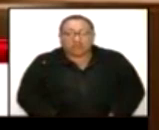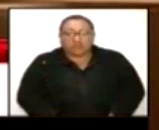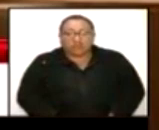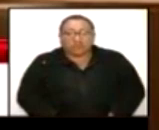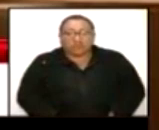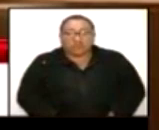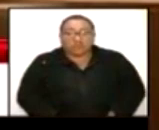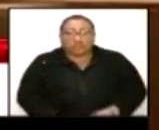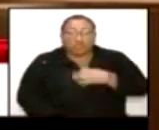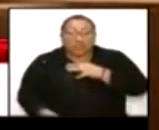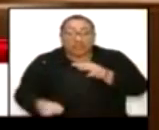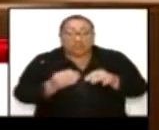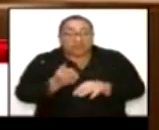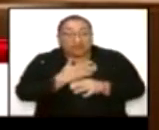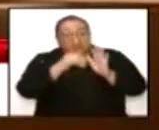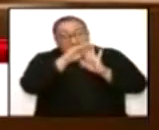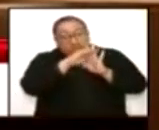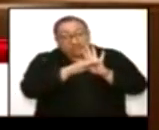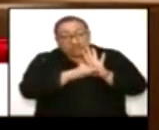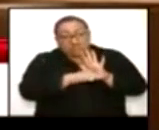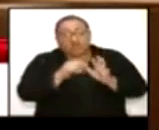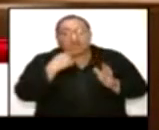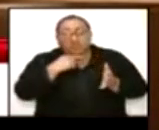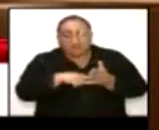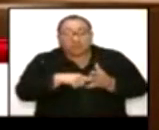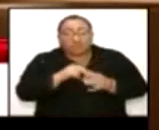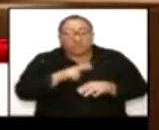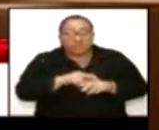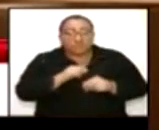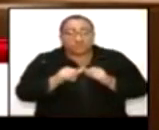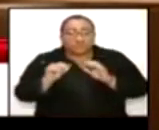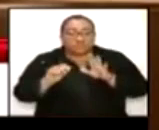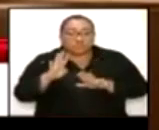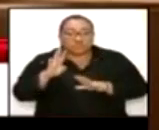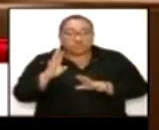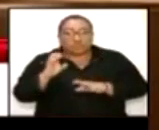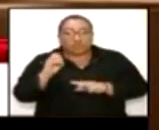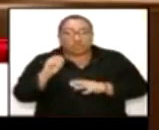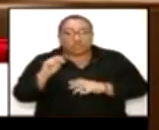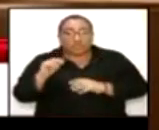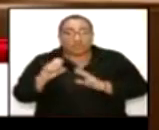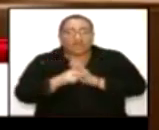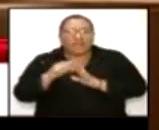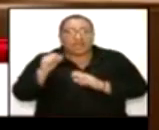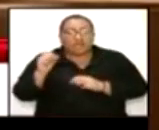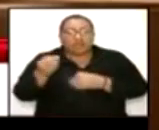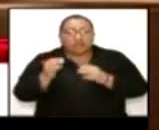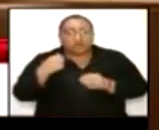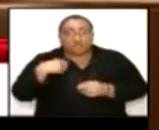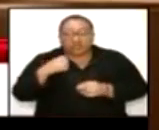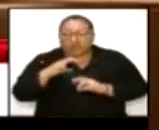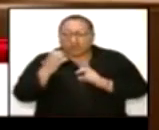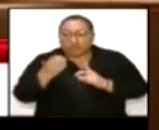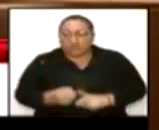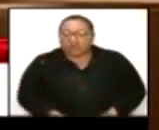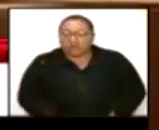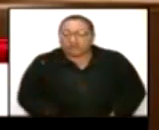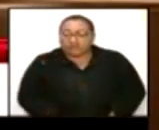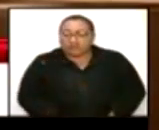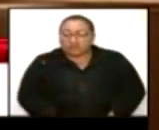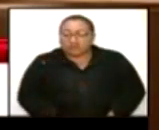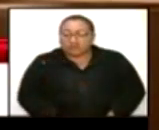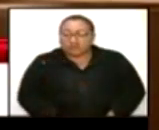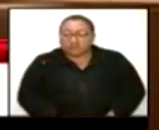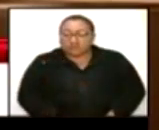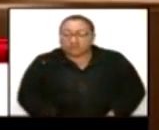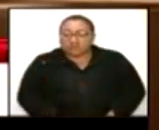he referido han sido reconocidos en la observación general número 14 del Comité de los Derechos Económicos, Sociales y Culturales del